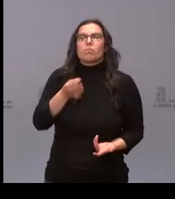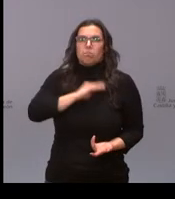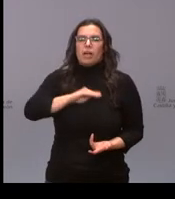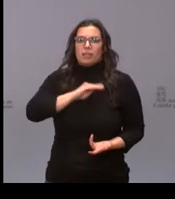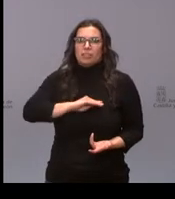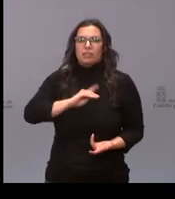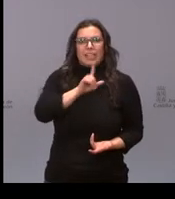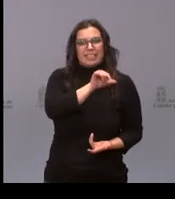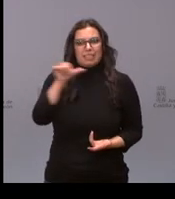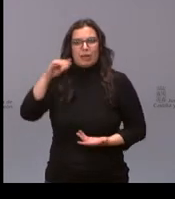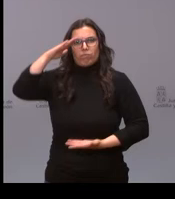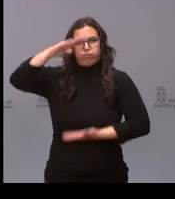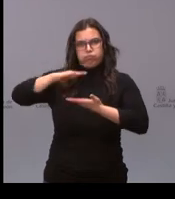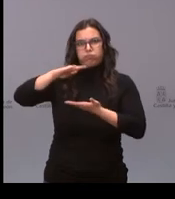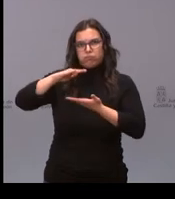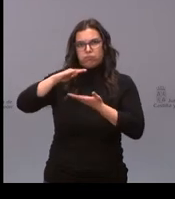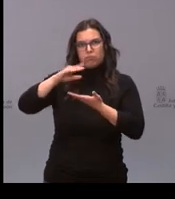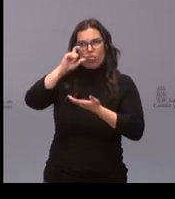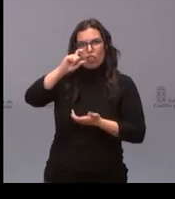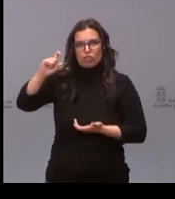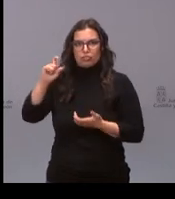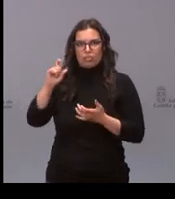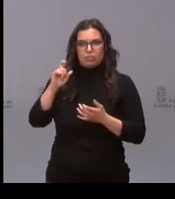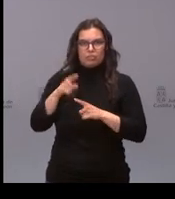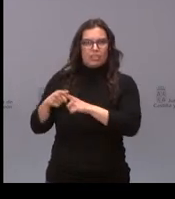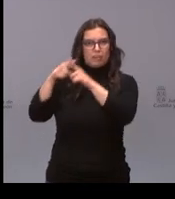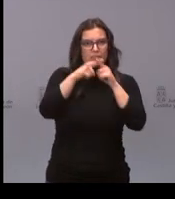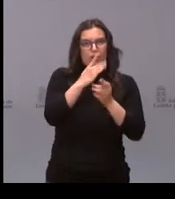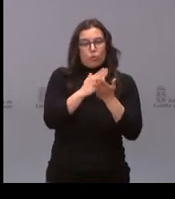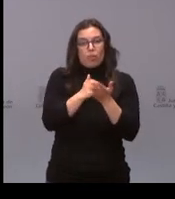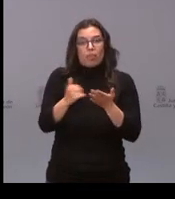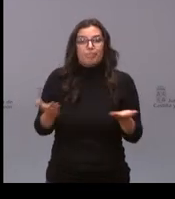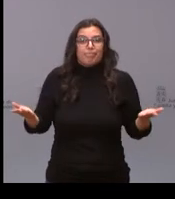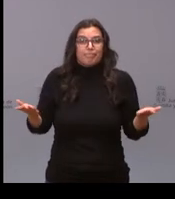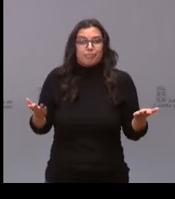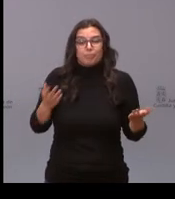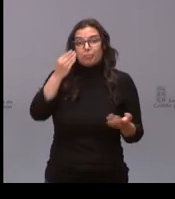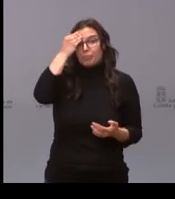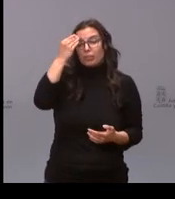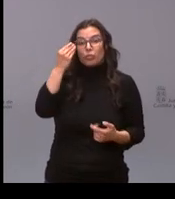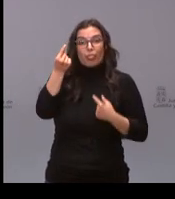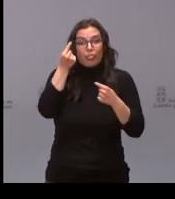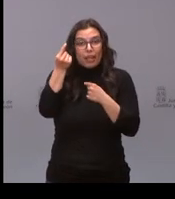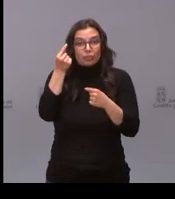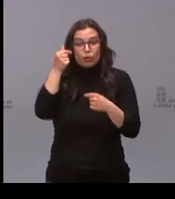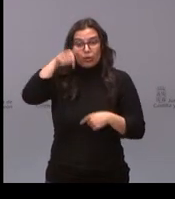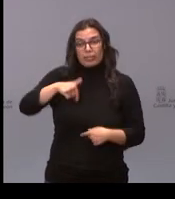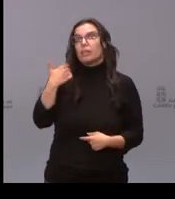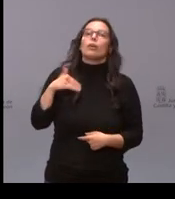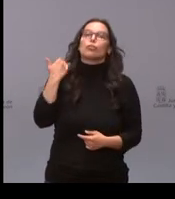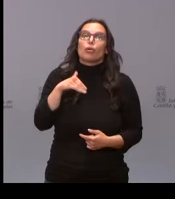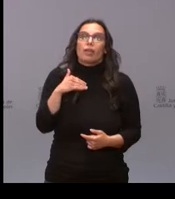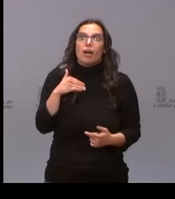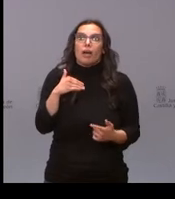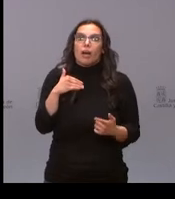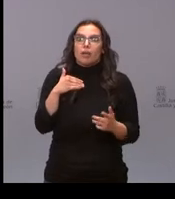sustancial la aportación de vacunas a las comunidades autónomas. Pero creo que los datos de Soria son